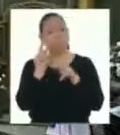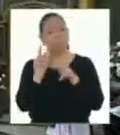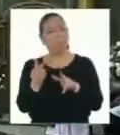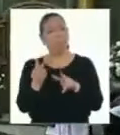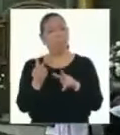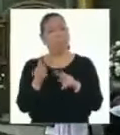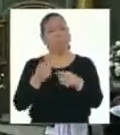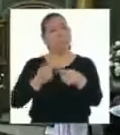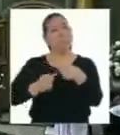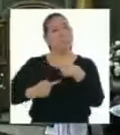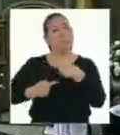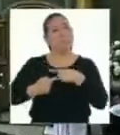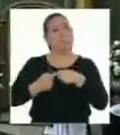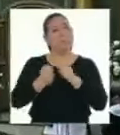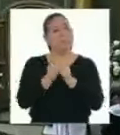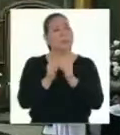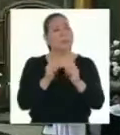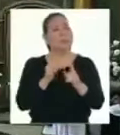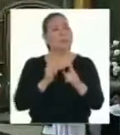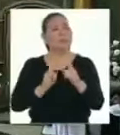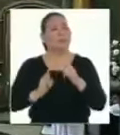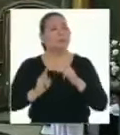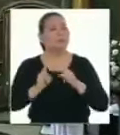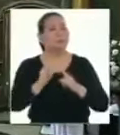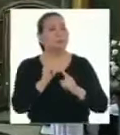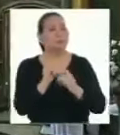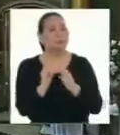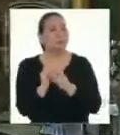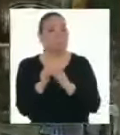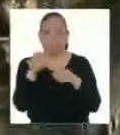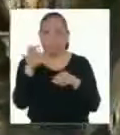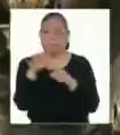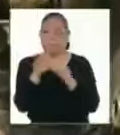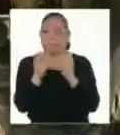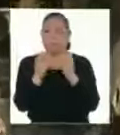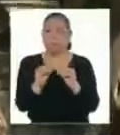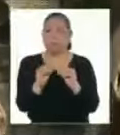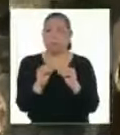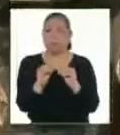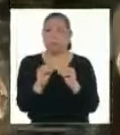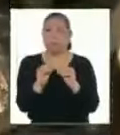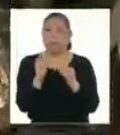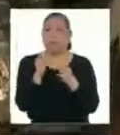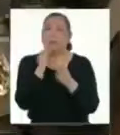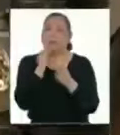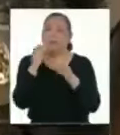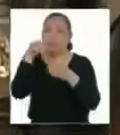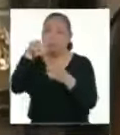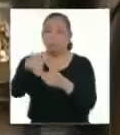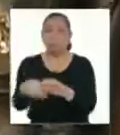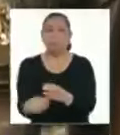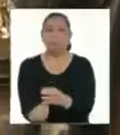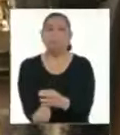ven a visitar tu viña, la cepa que tu diestra